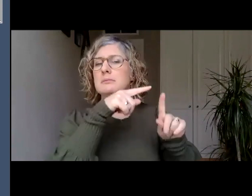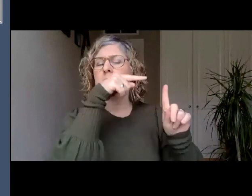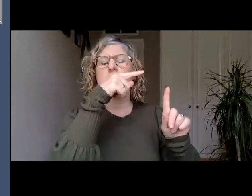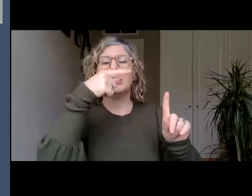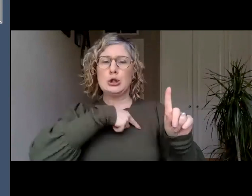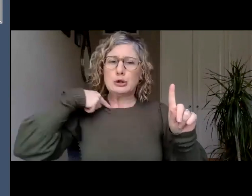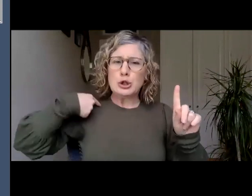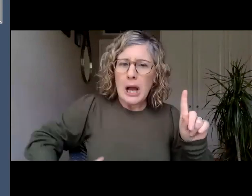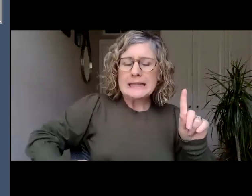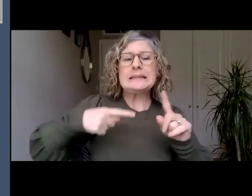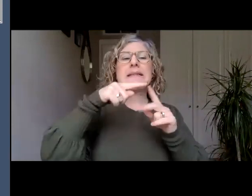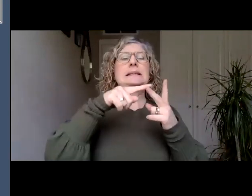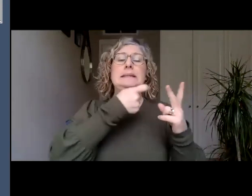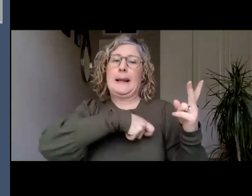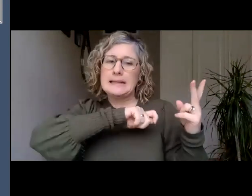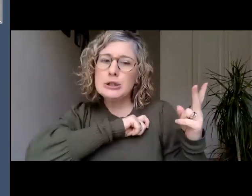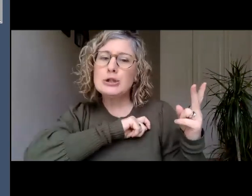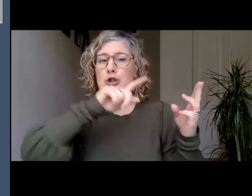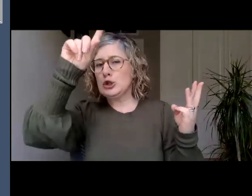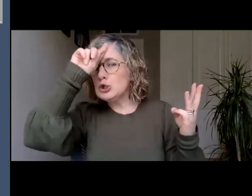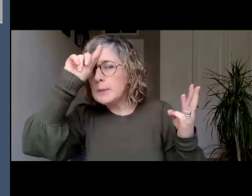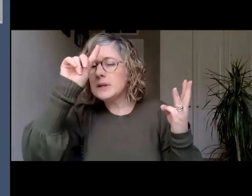este programa se haga un máster.